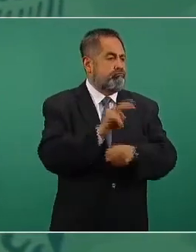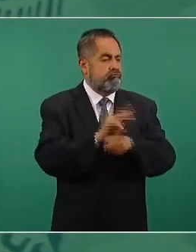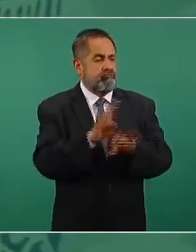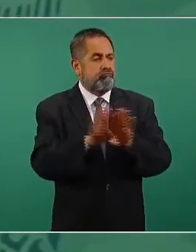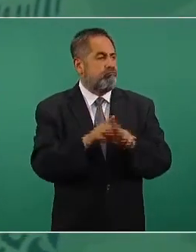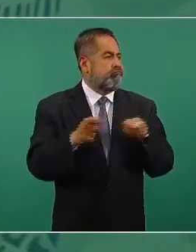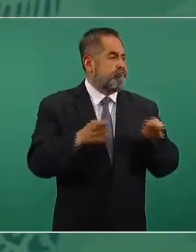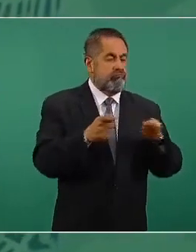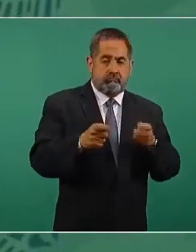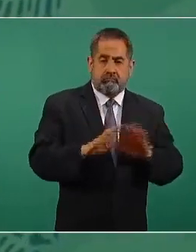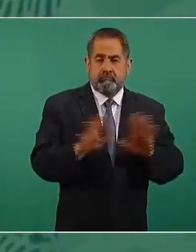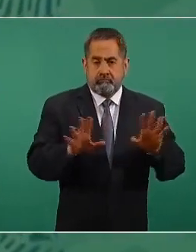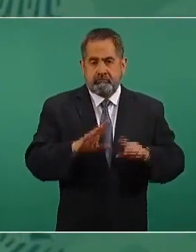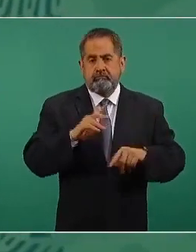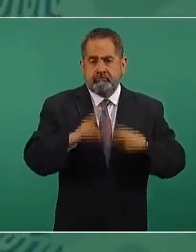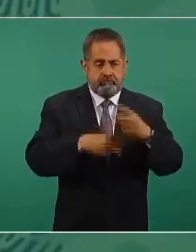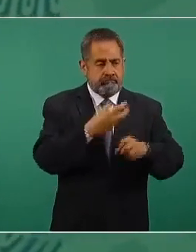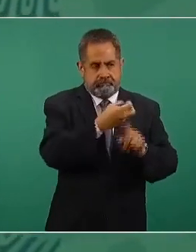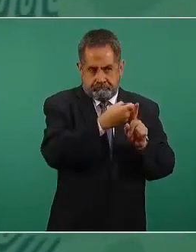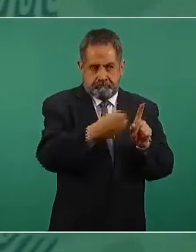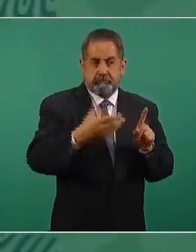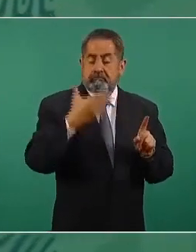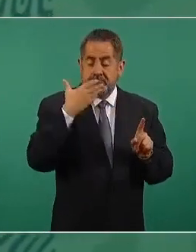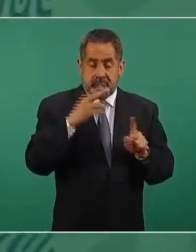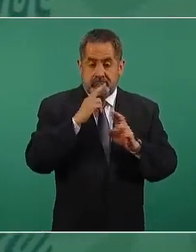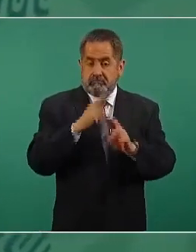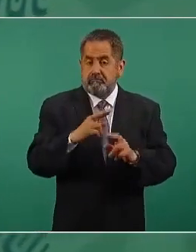Y ya se están logrando resultados.